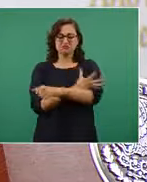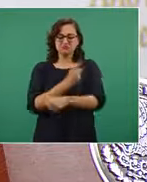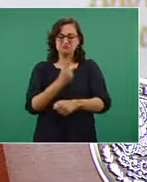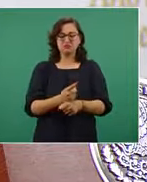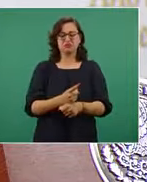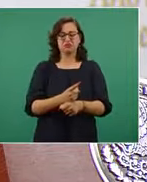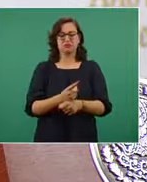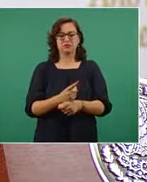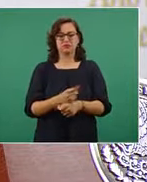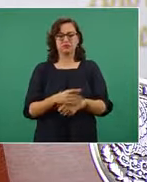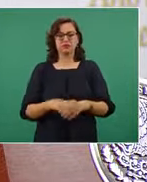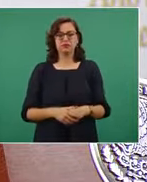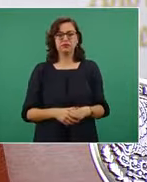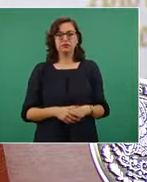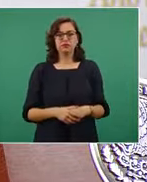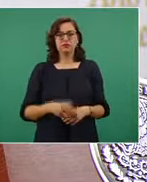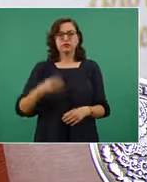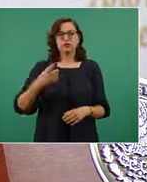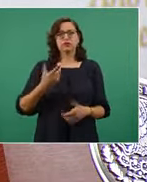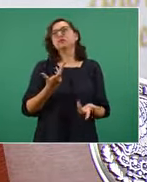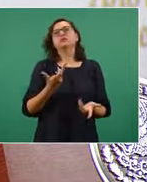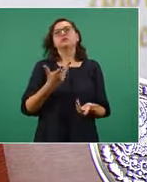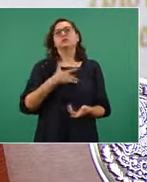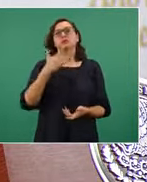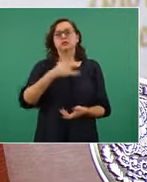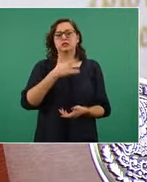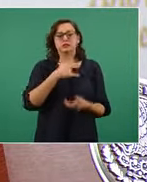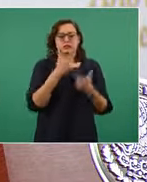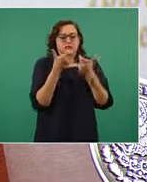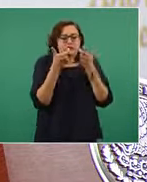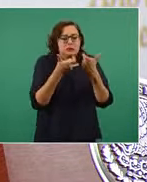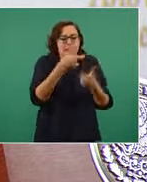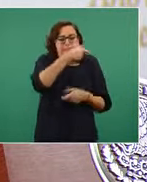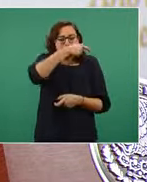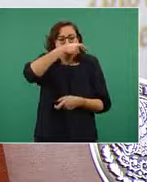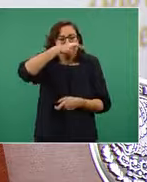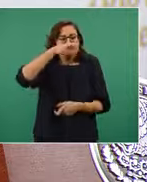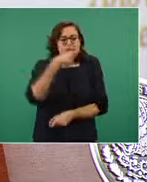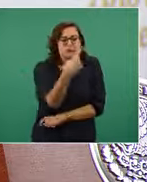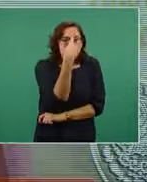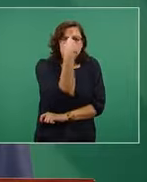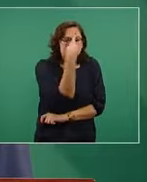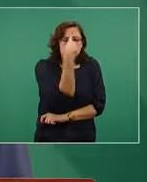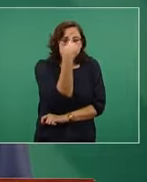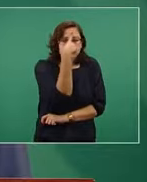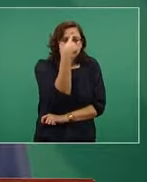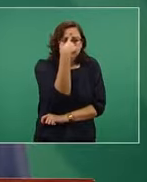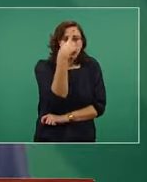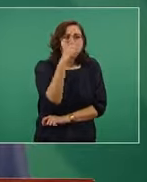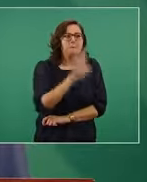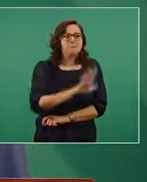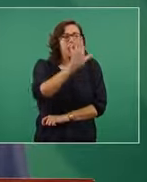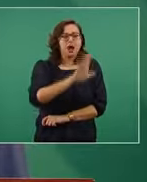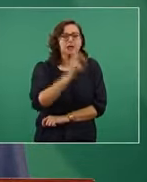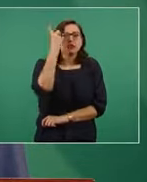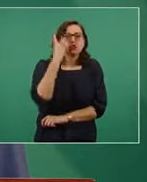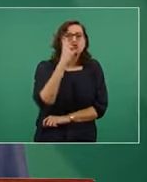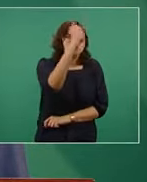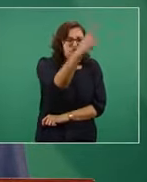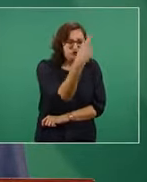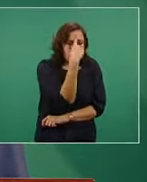no tener como Dios al dinero, la ambición, el